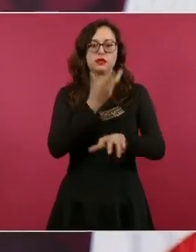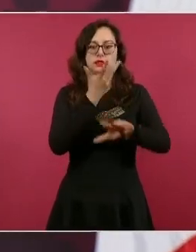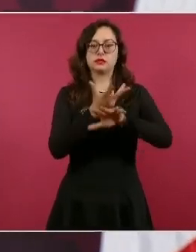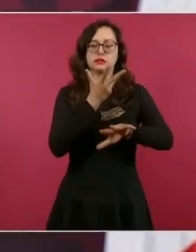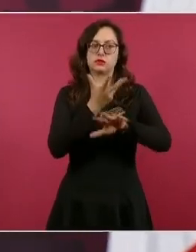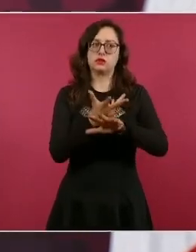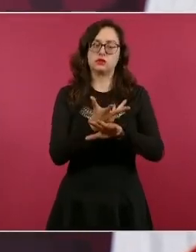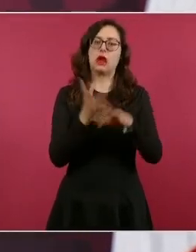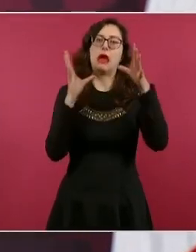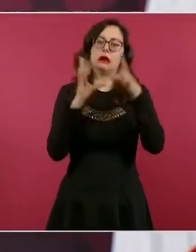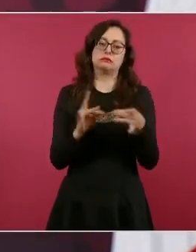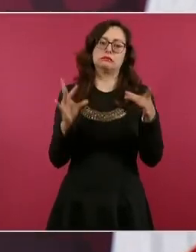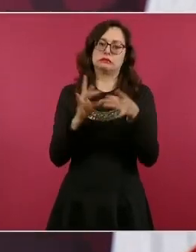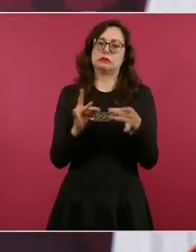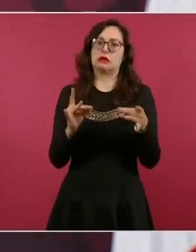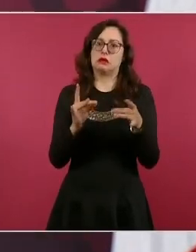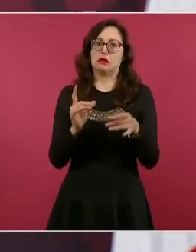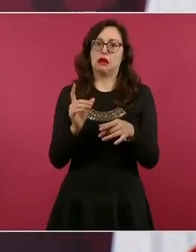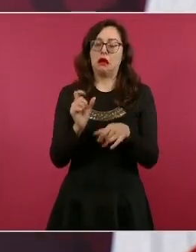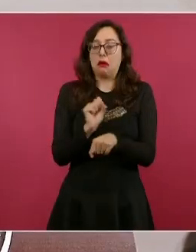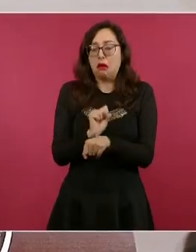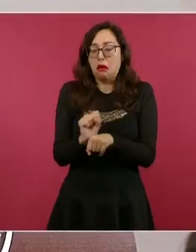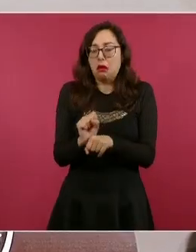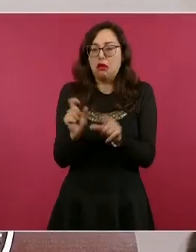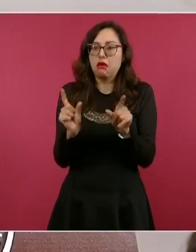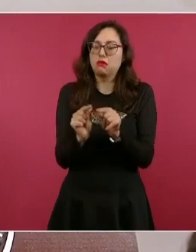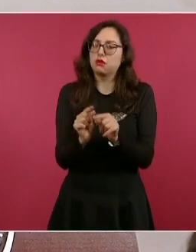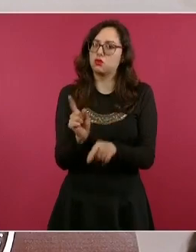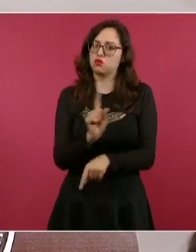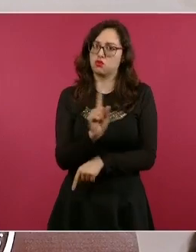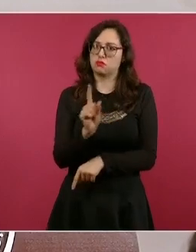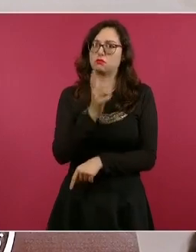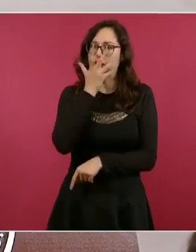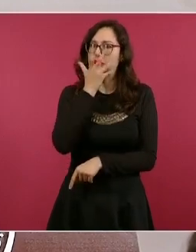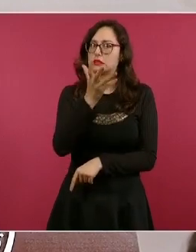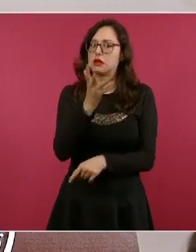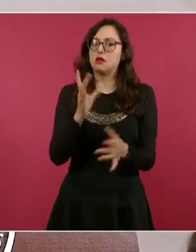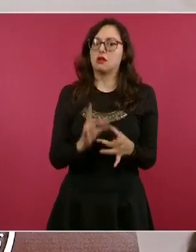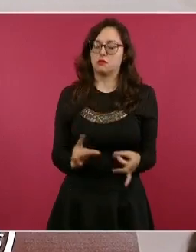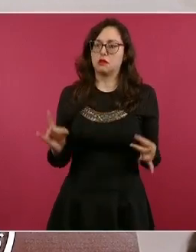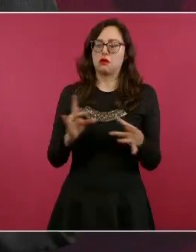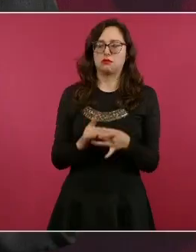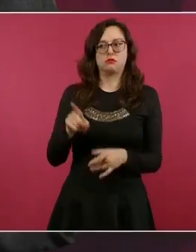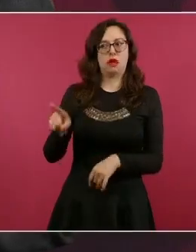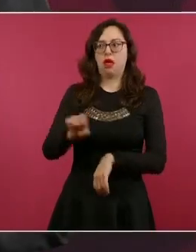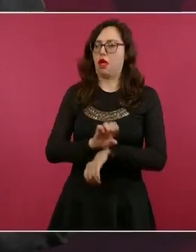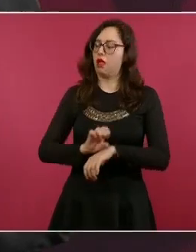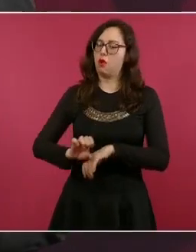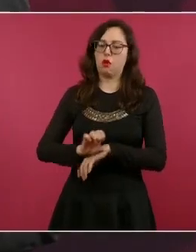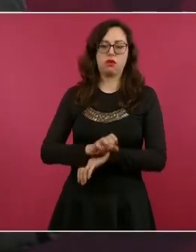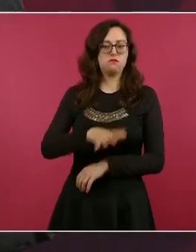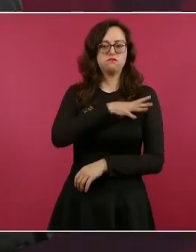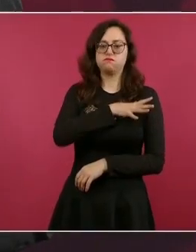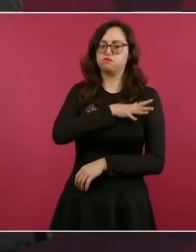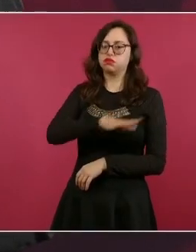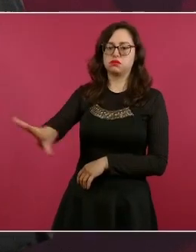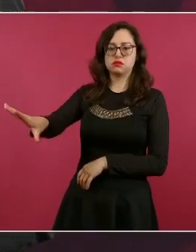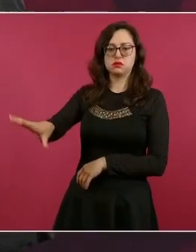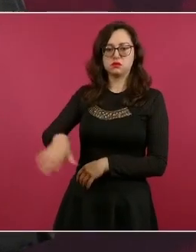postura ya más definida, más clara, de condena a estos